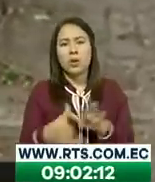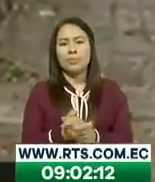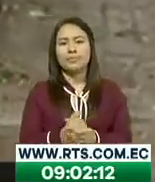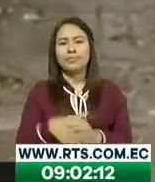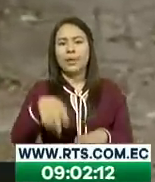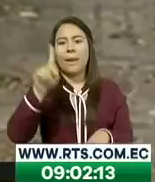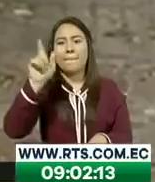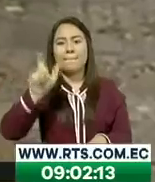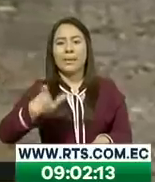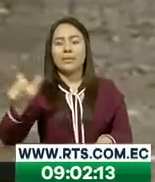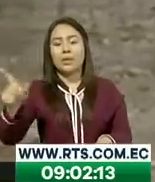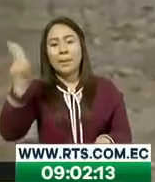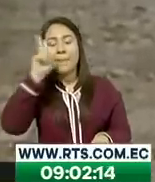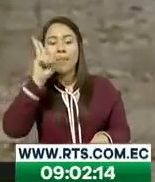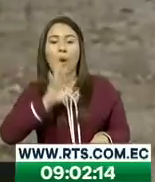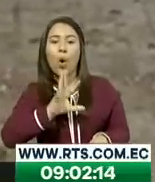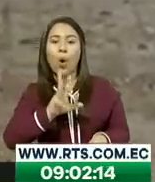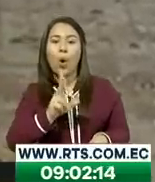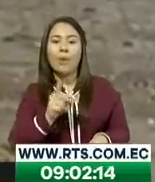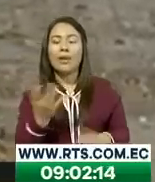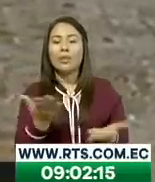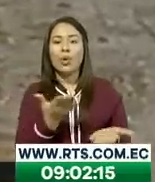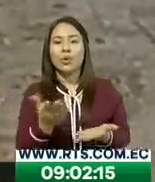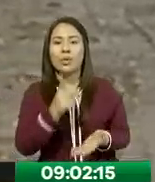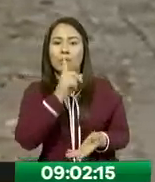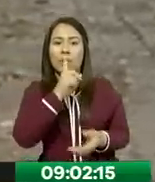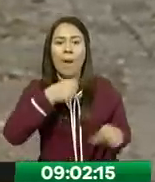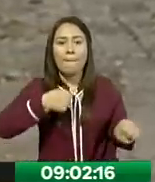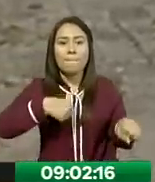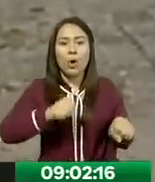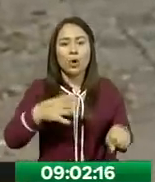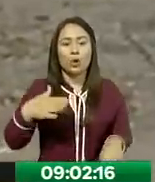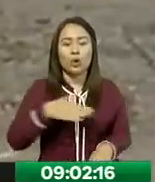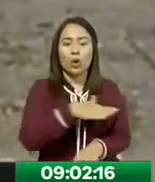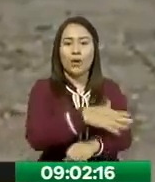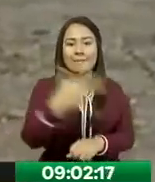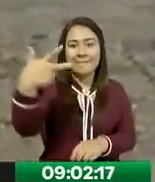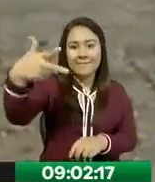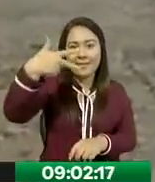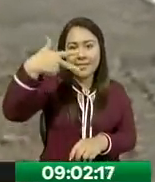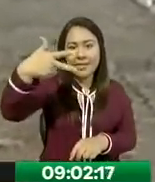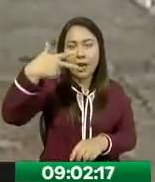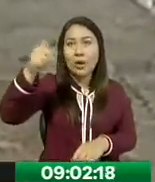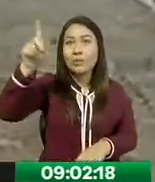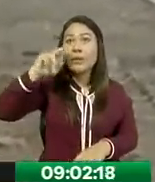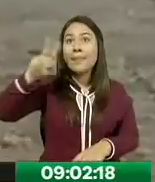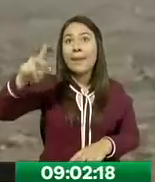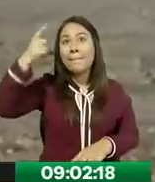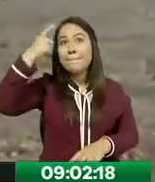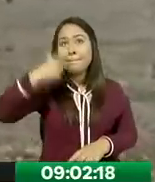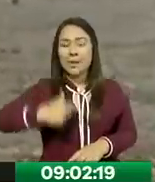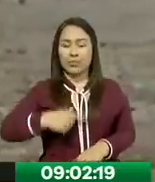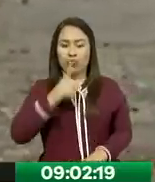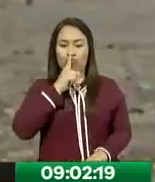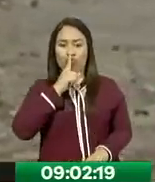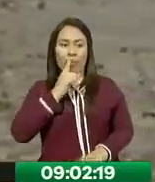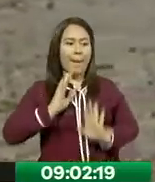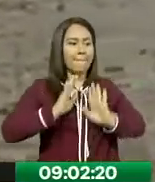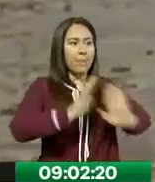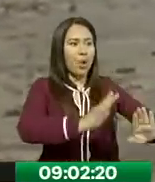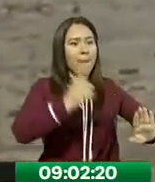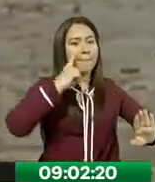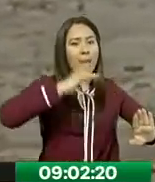unos antisociales a bordo de una motocicleta, como lo podemos apreciar en los videos captados, se bajan, llegan, la